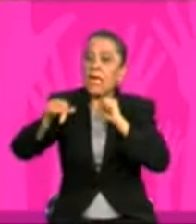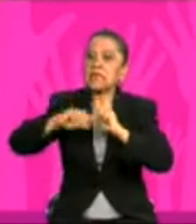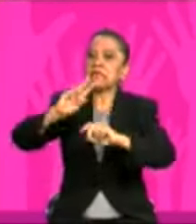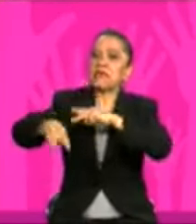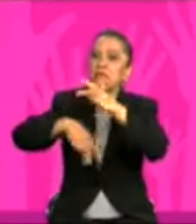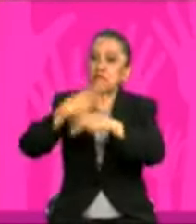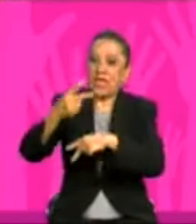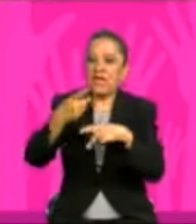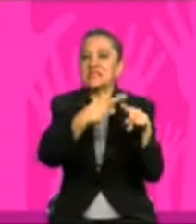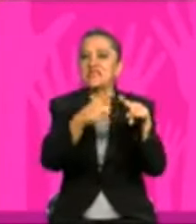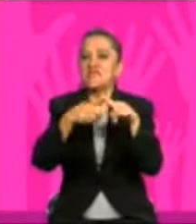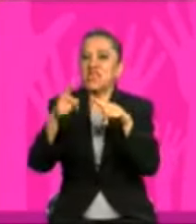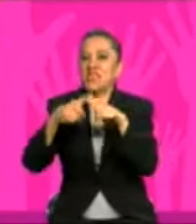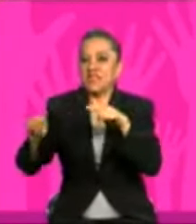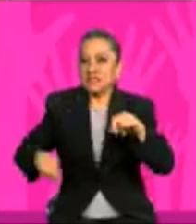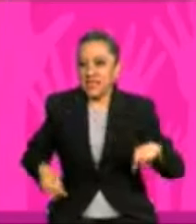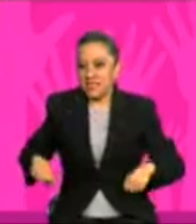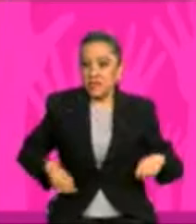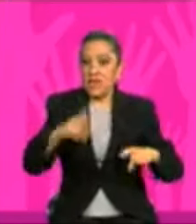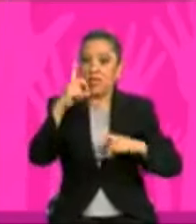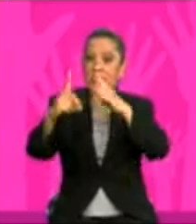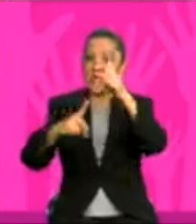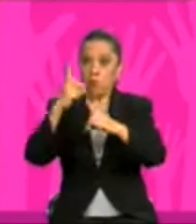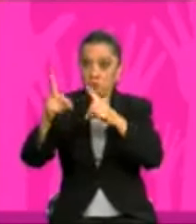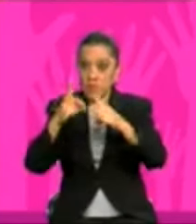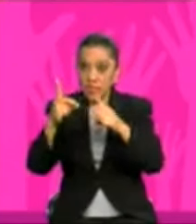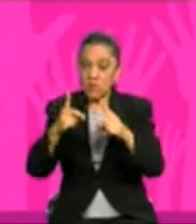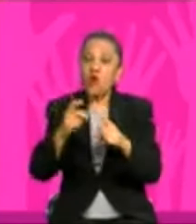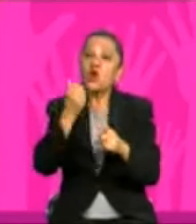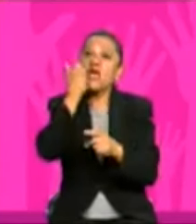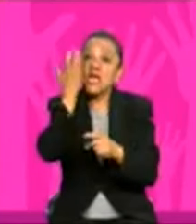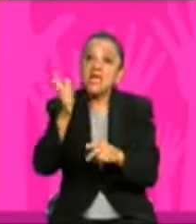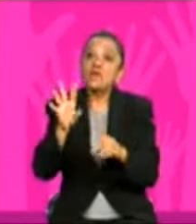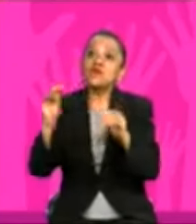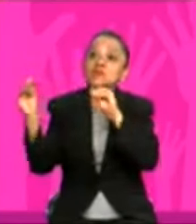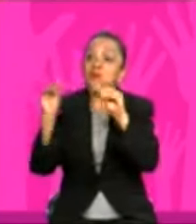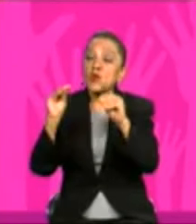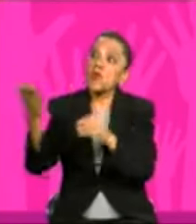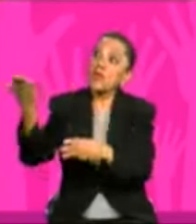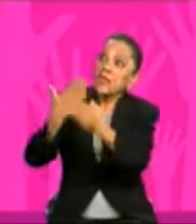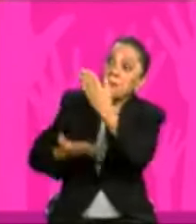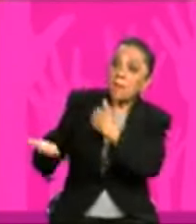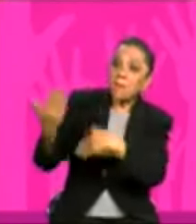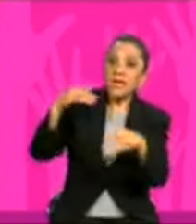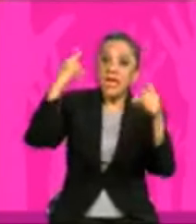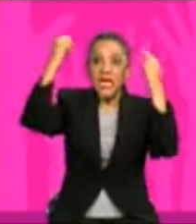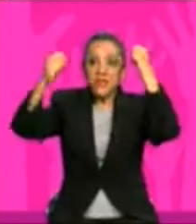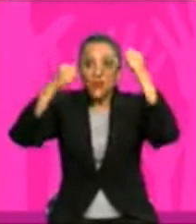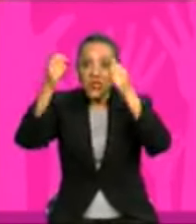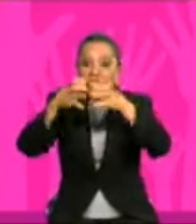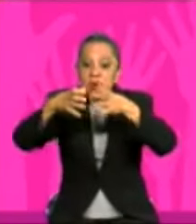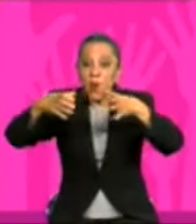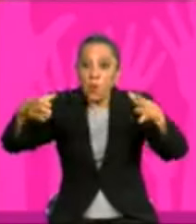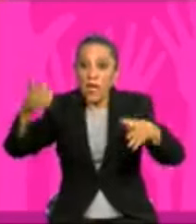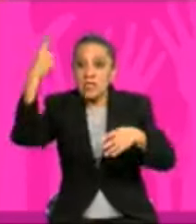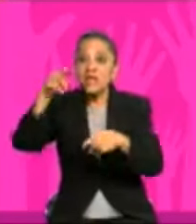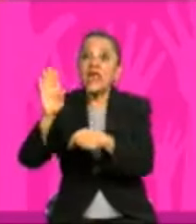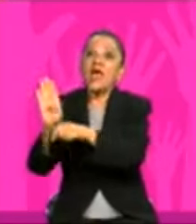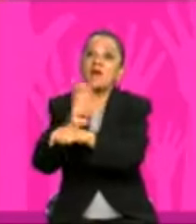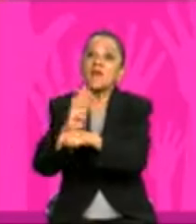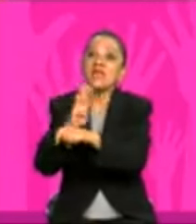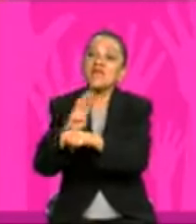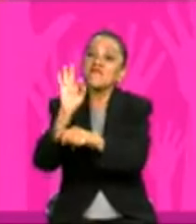actividades deportivas. Vamos a promover que regrese el turismo y que además crezca para que se beneficie a todo el estado